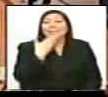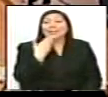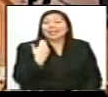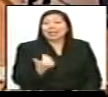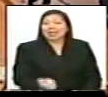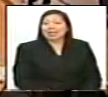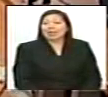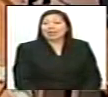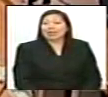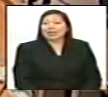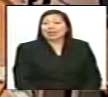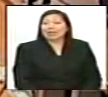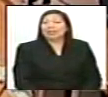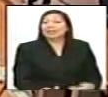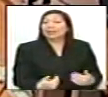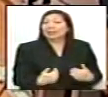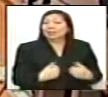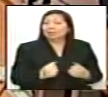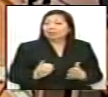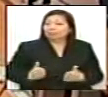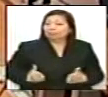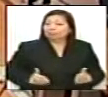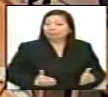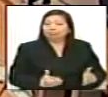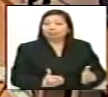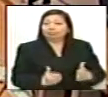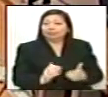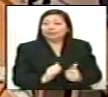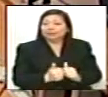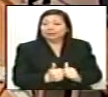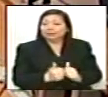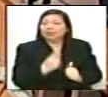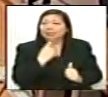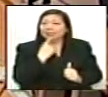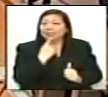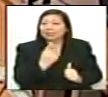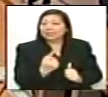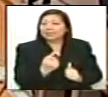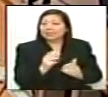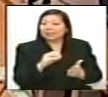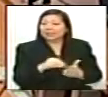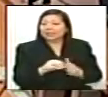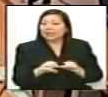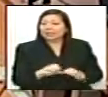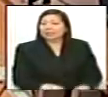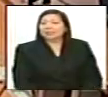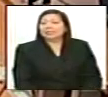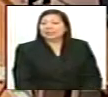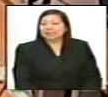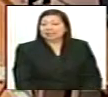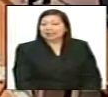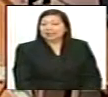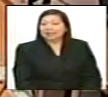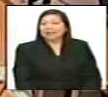algo hacia lo que debemos conducir las reformas que se están planteando. De